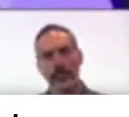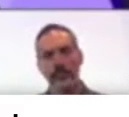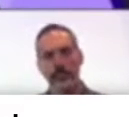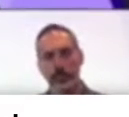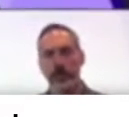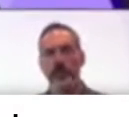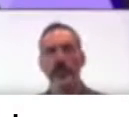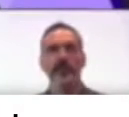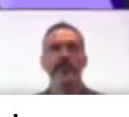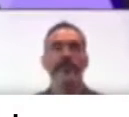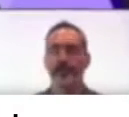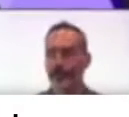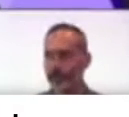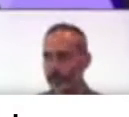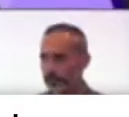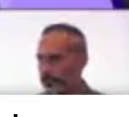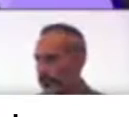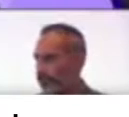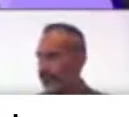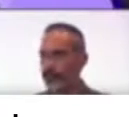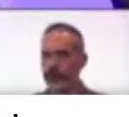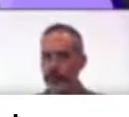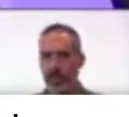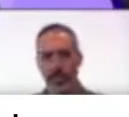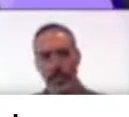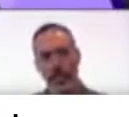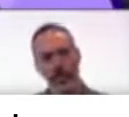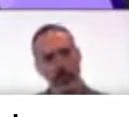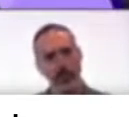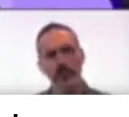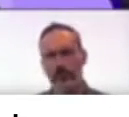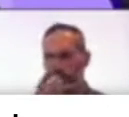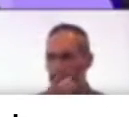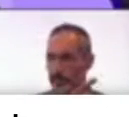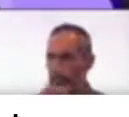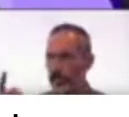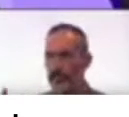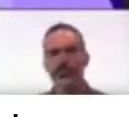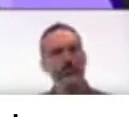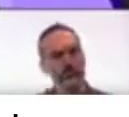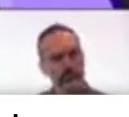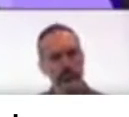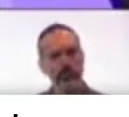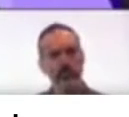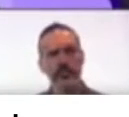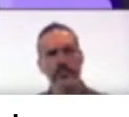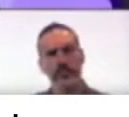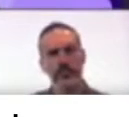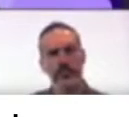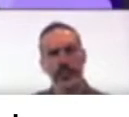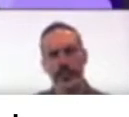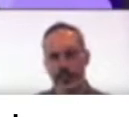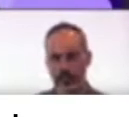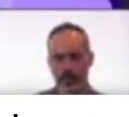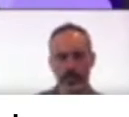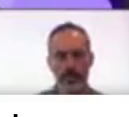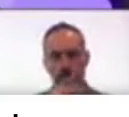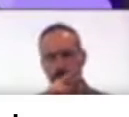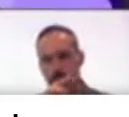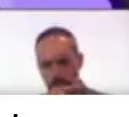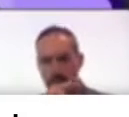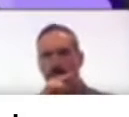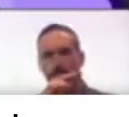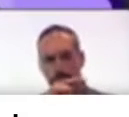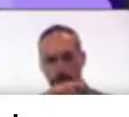amigos, como lo dije y lo sostengo, en este gobierno nos ocupamos por la seguridad